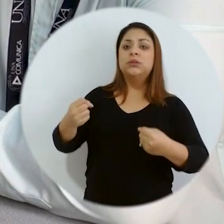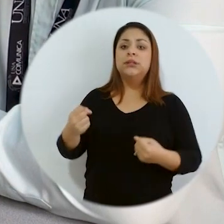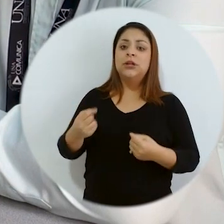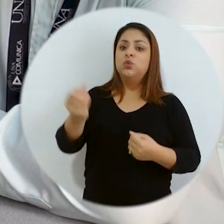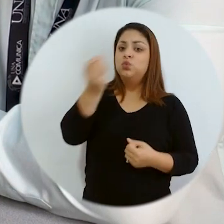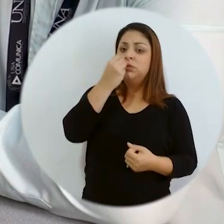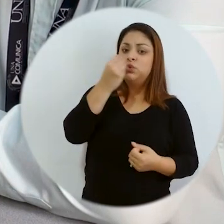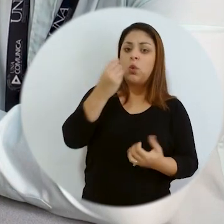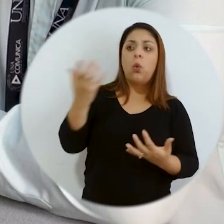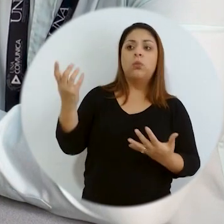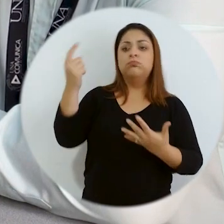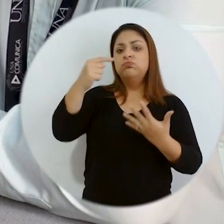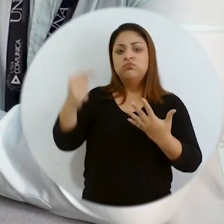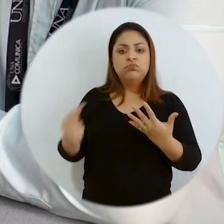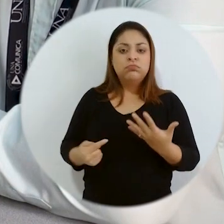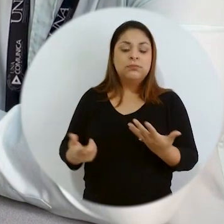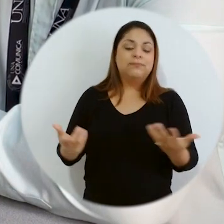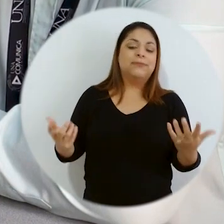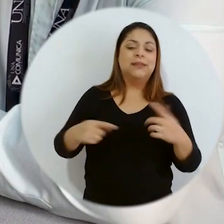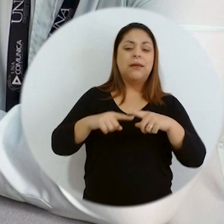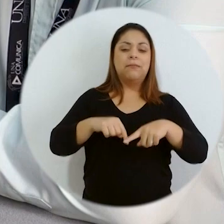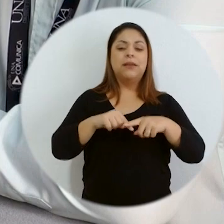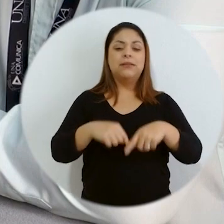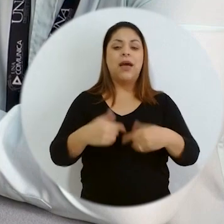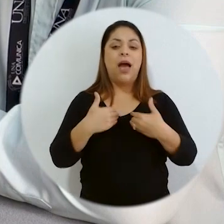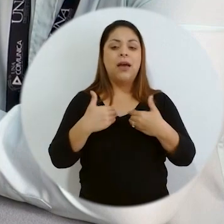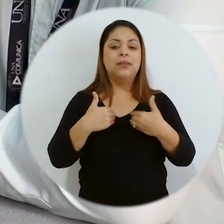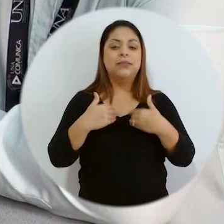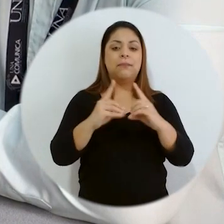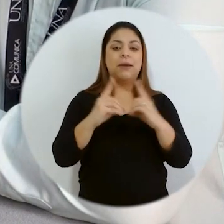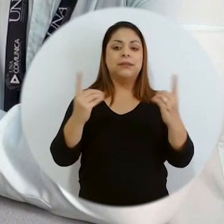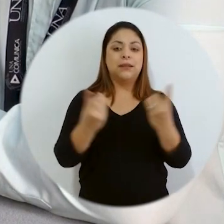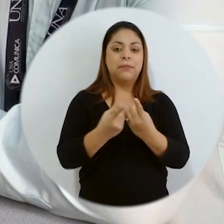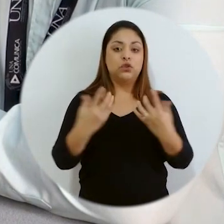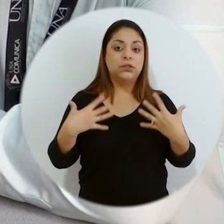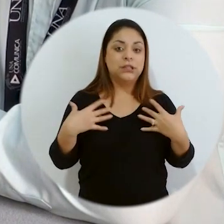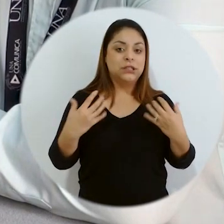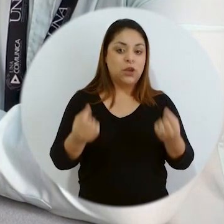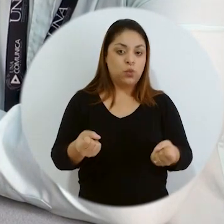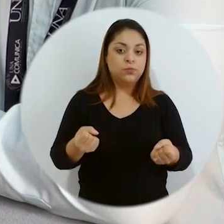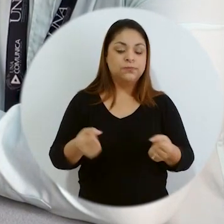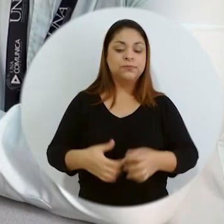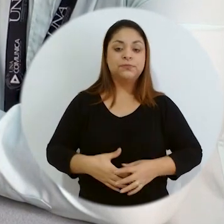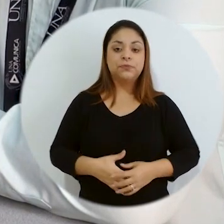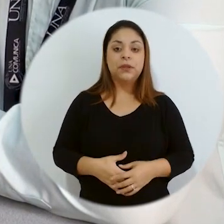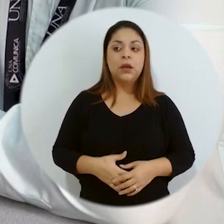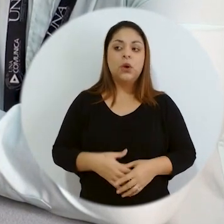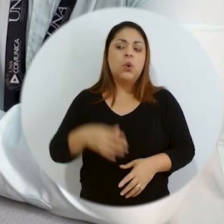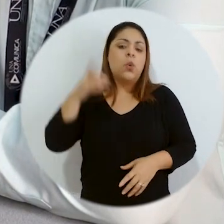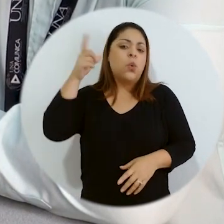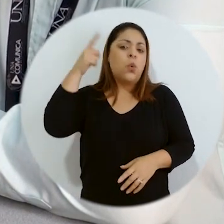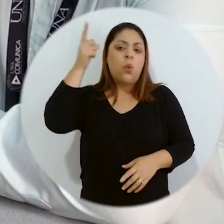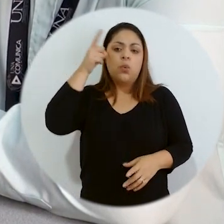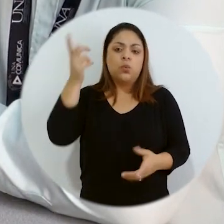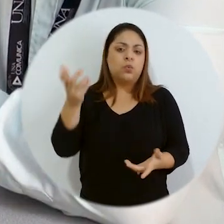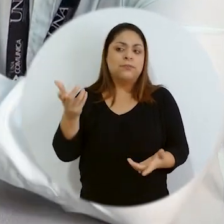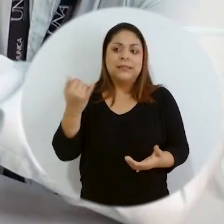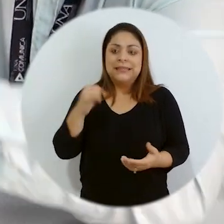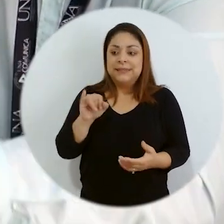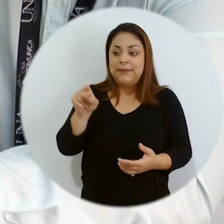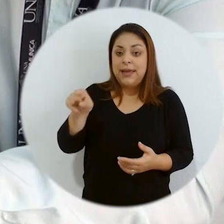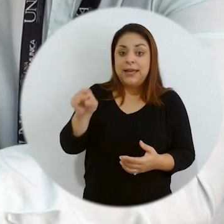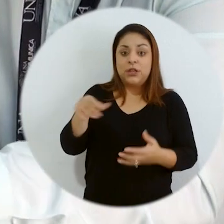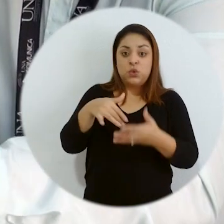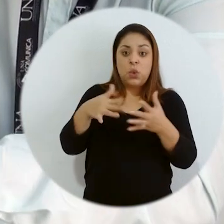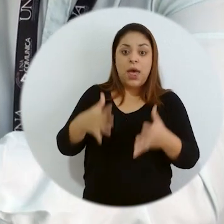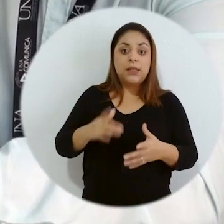el ámbito de salud y nutrición, entonces ahí pues se tiene el apoyo, ¿verdad?, o la referencia con el departamento de salud. Lógicamente,